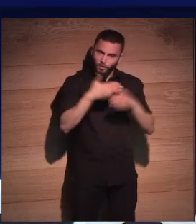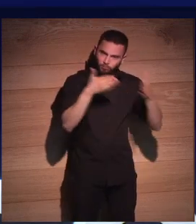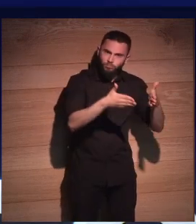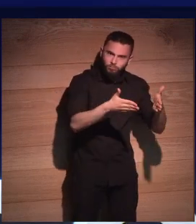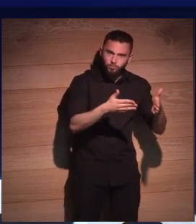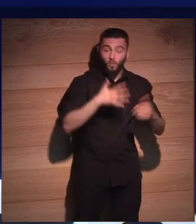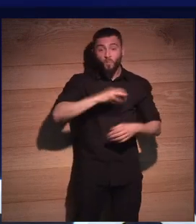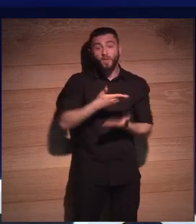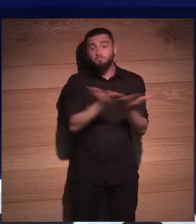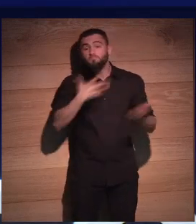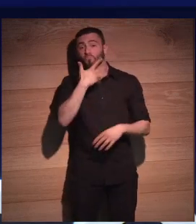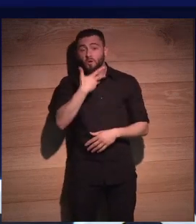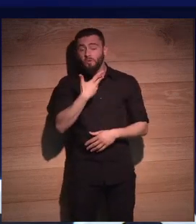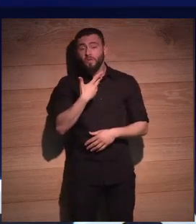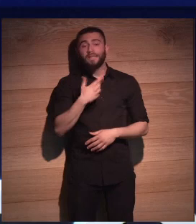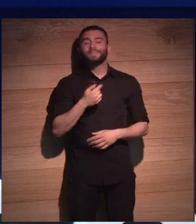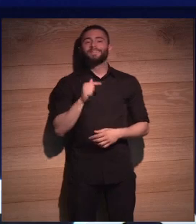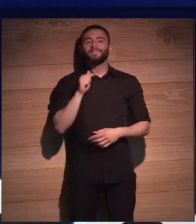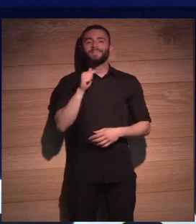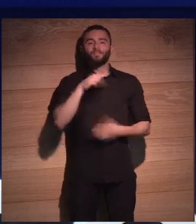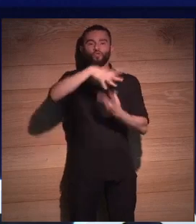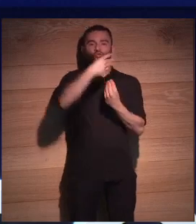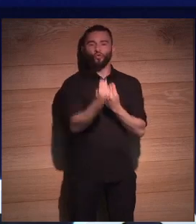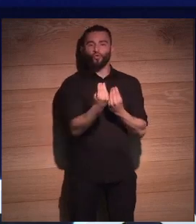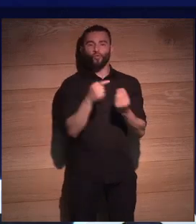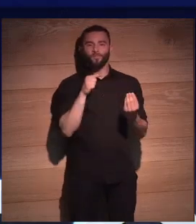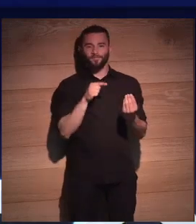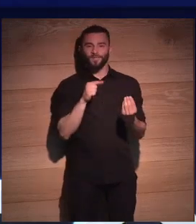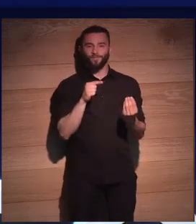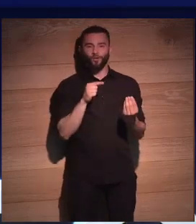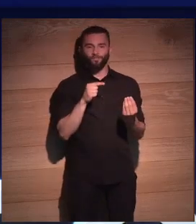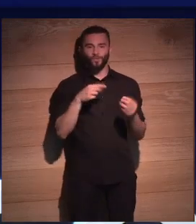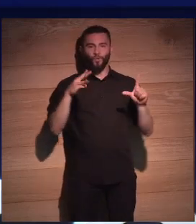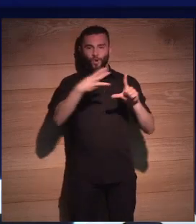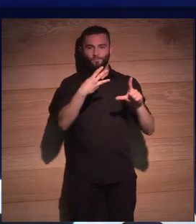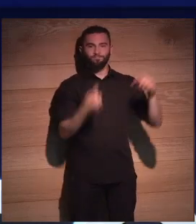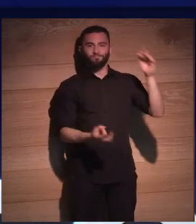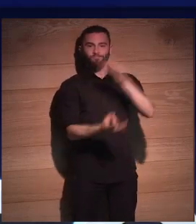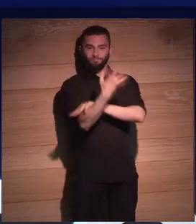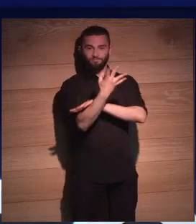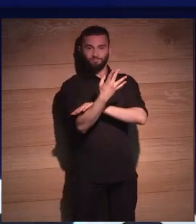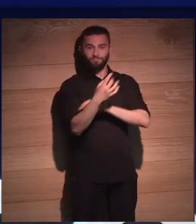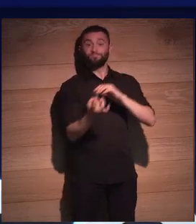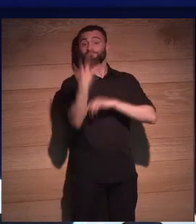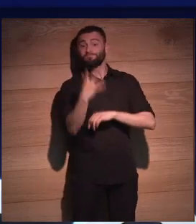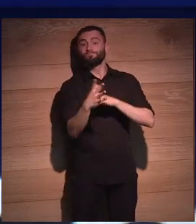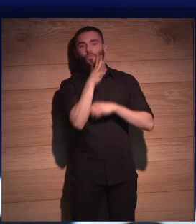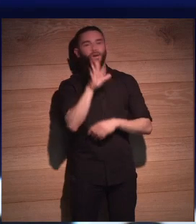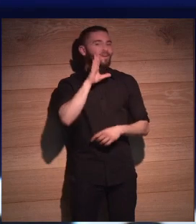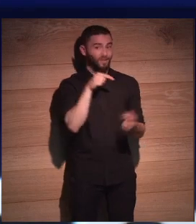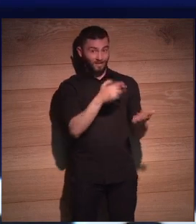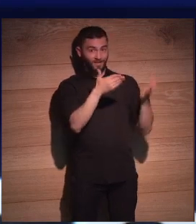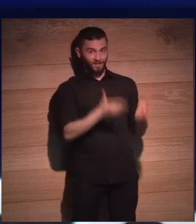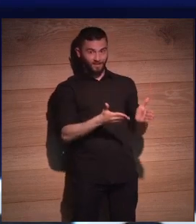Algunos igual lo conocéis, esto es un documento, el documento que dio lugar a la web, lo que consideramos la invención de la web, que se